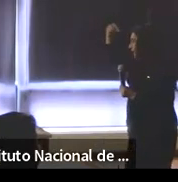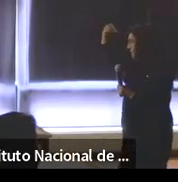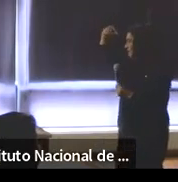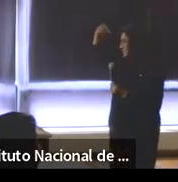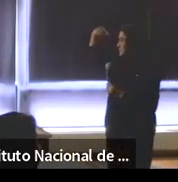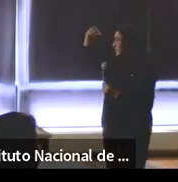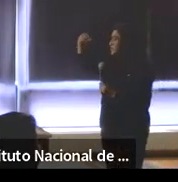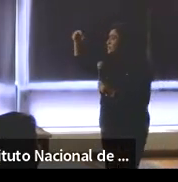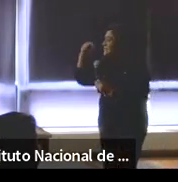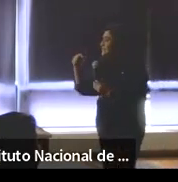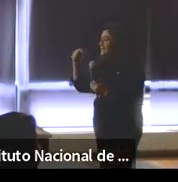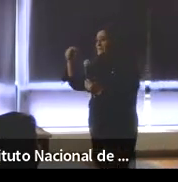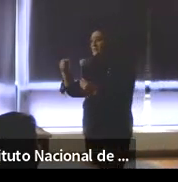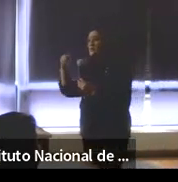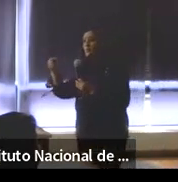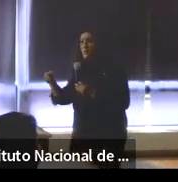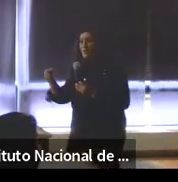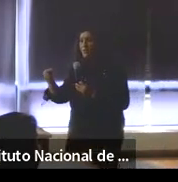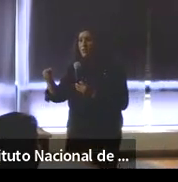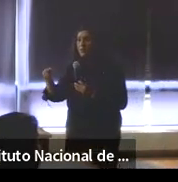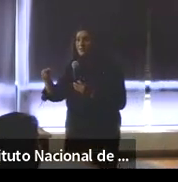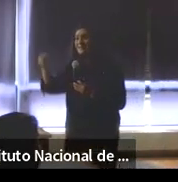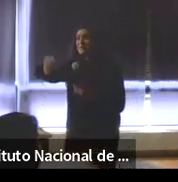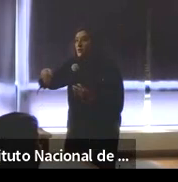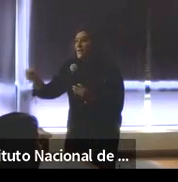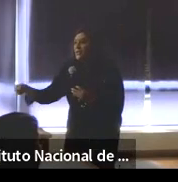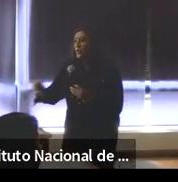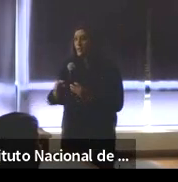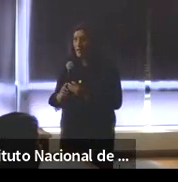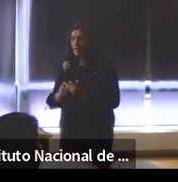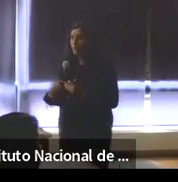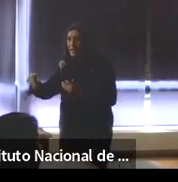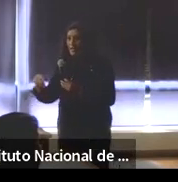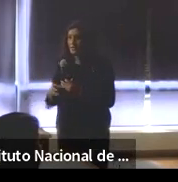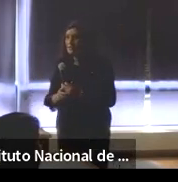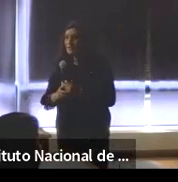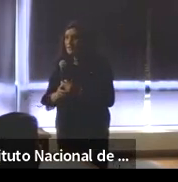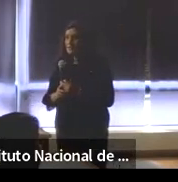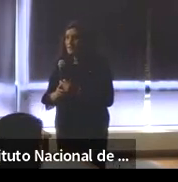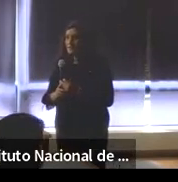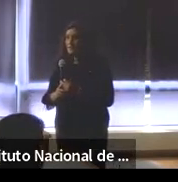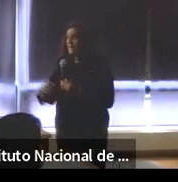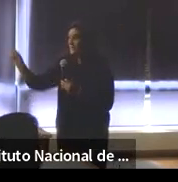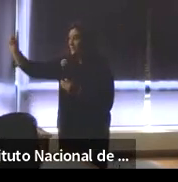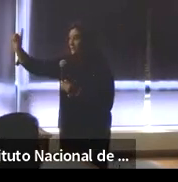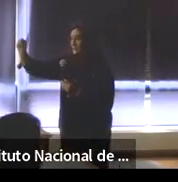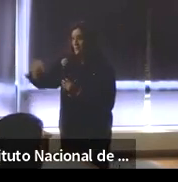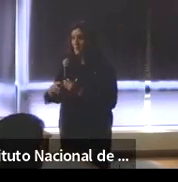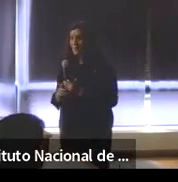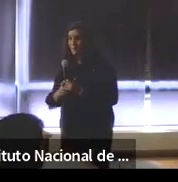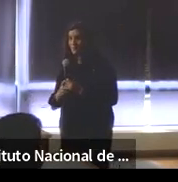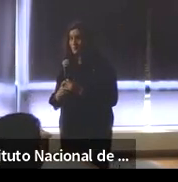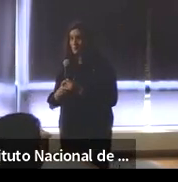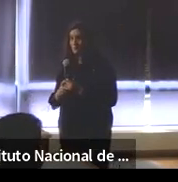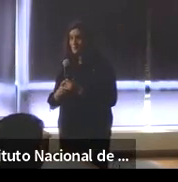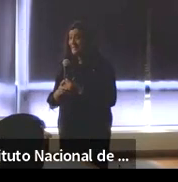no trabaja para sí misma y no entiende que el servicio público es el servicio que eligió ella o él nadie los